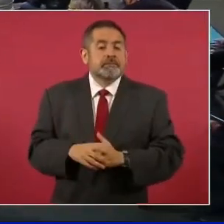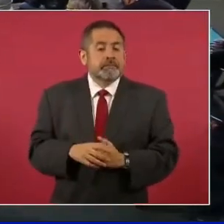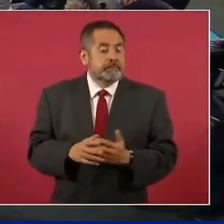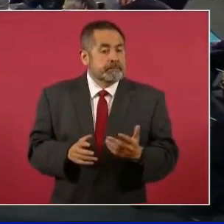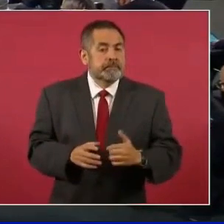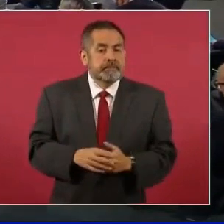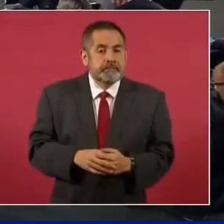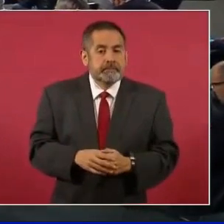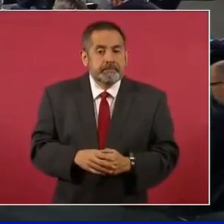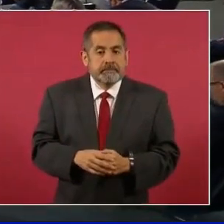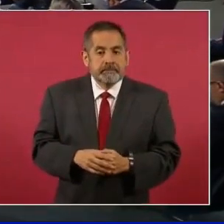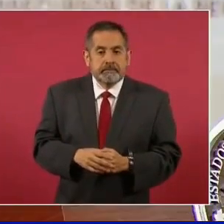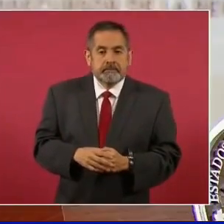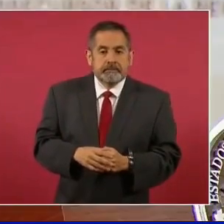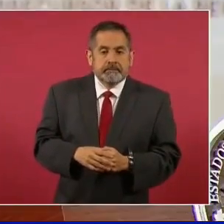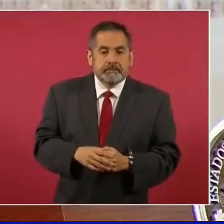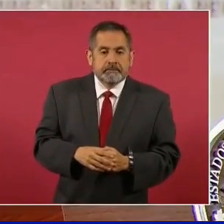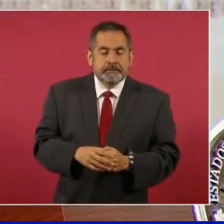porque